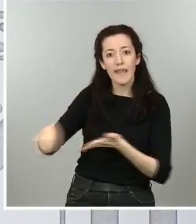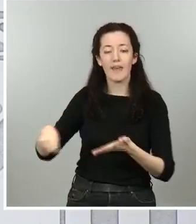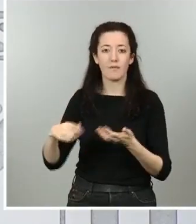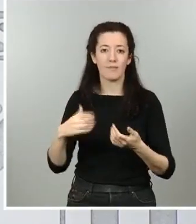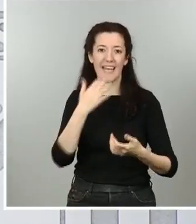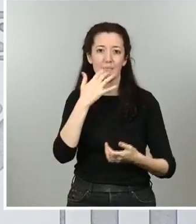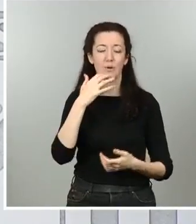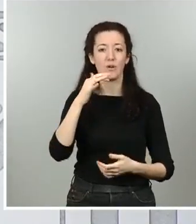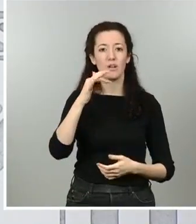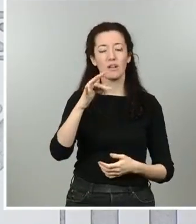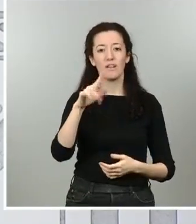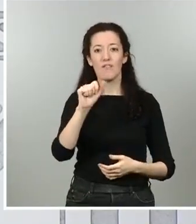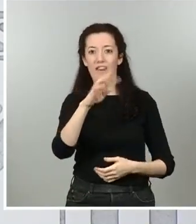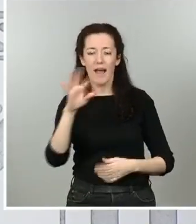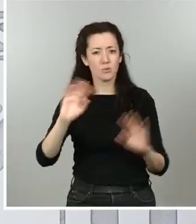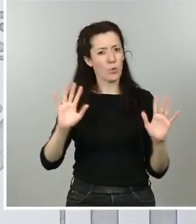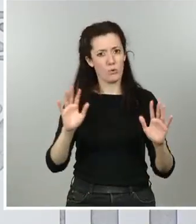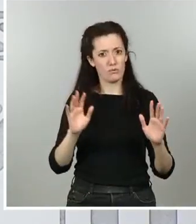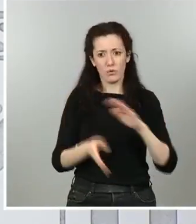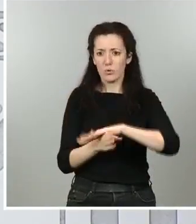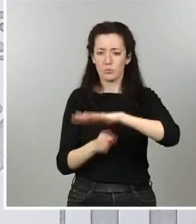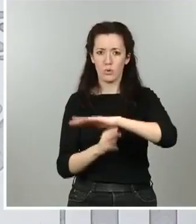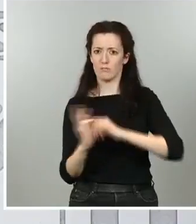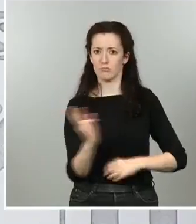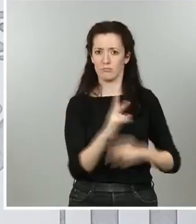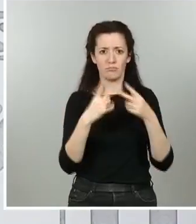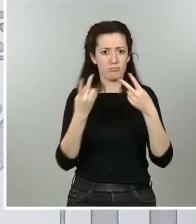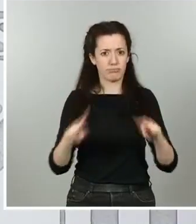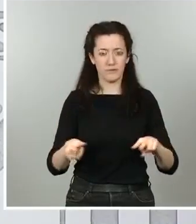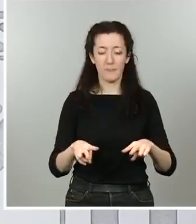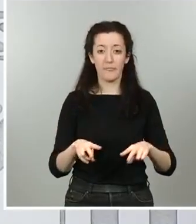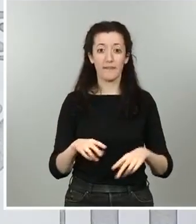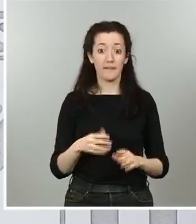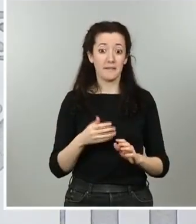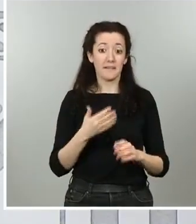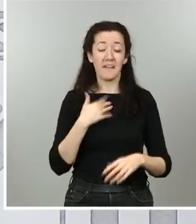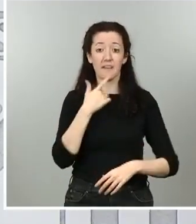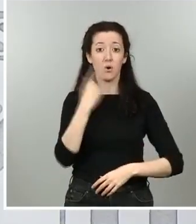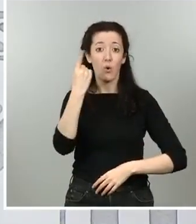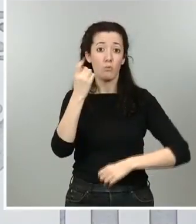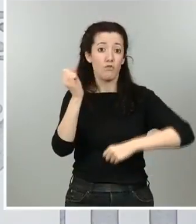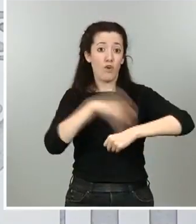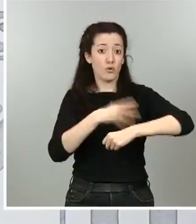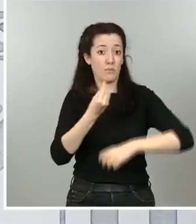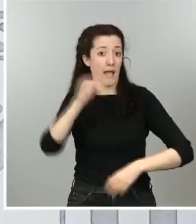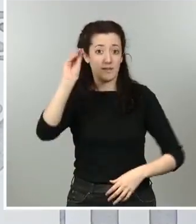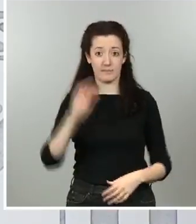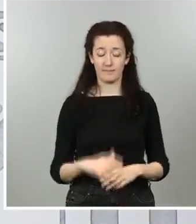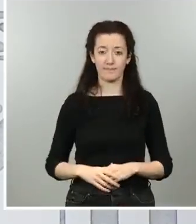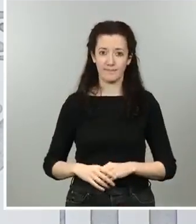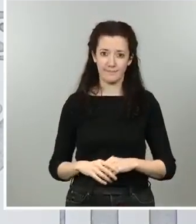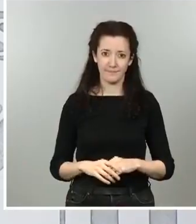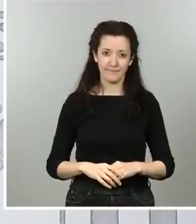siguen plenamente vigentes. Por tanto, es un fondo adicional a todos estos recursos. El fondo va a